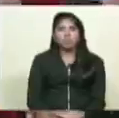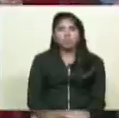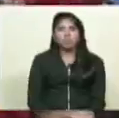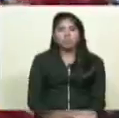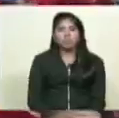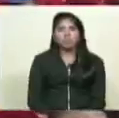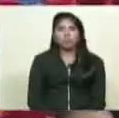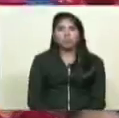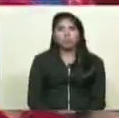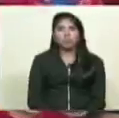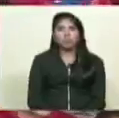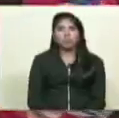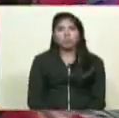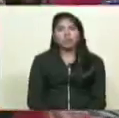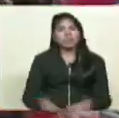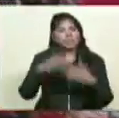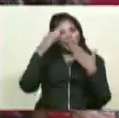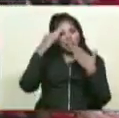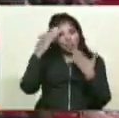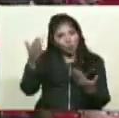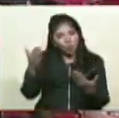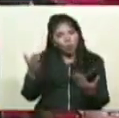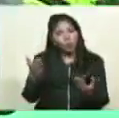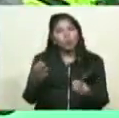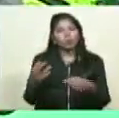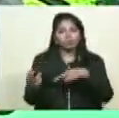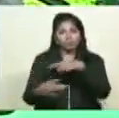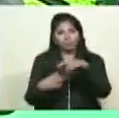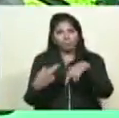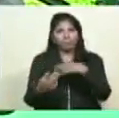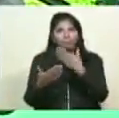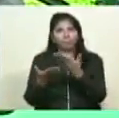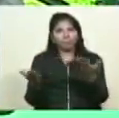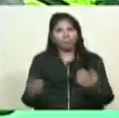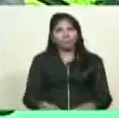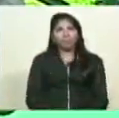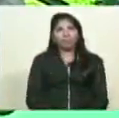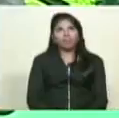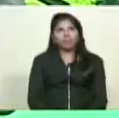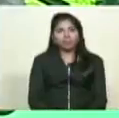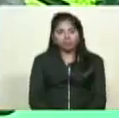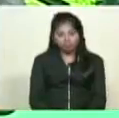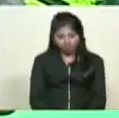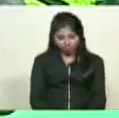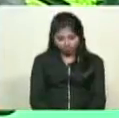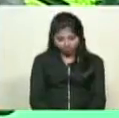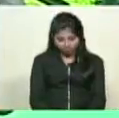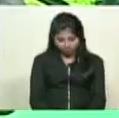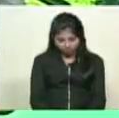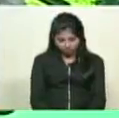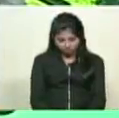Saludo solidario y revolucionario, general. Vicepresidente de Soberanía Política y